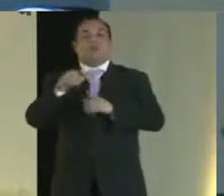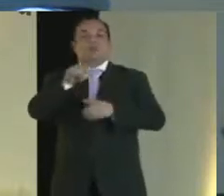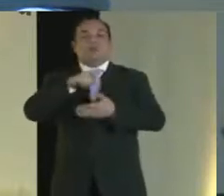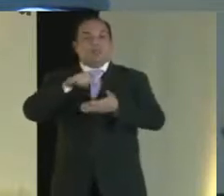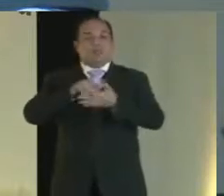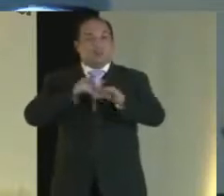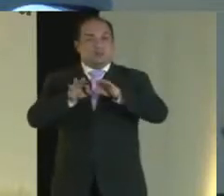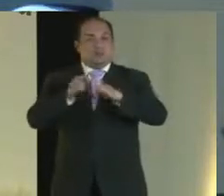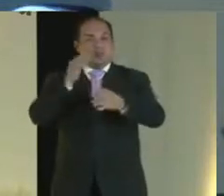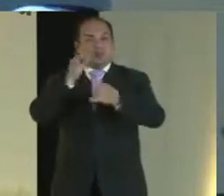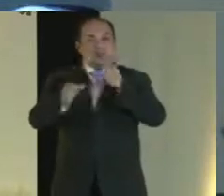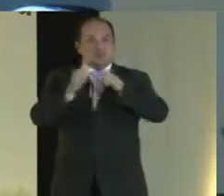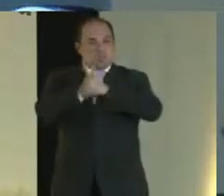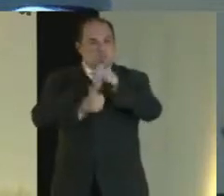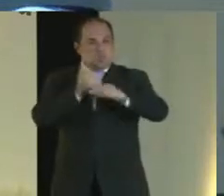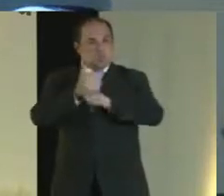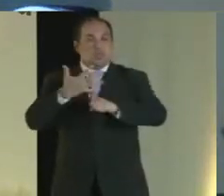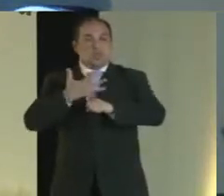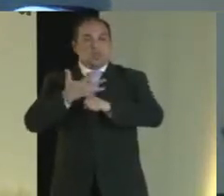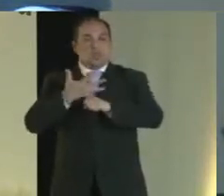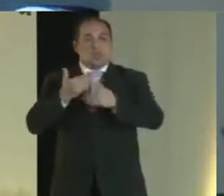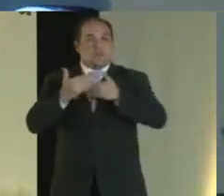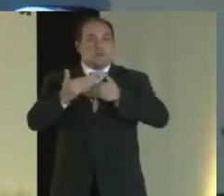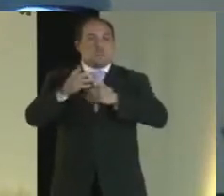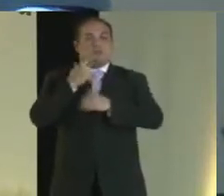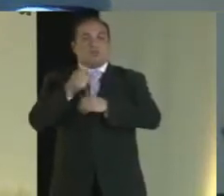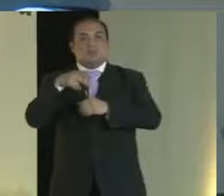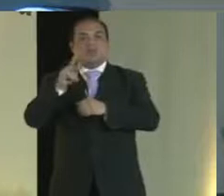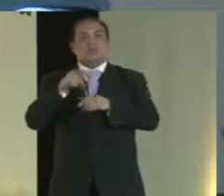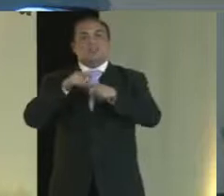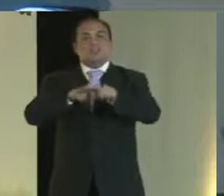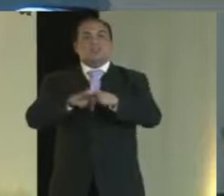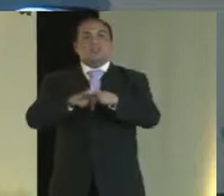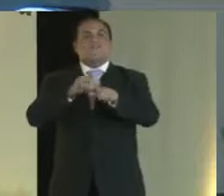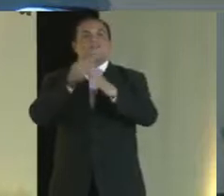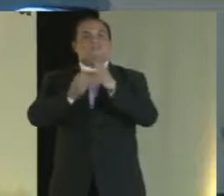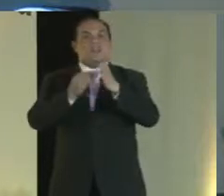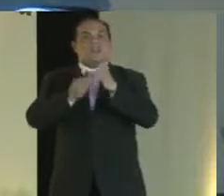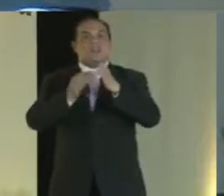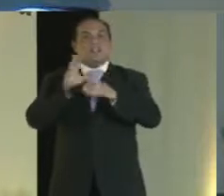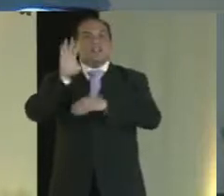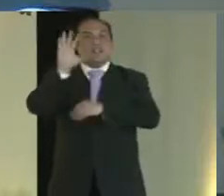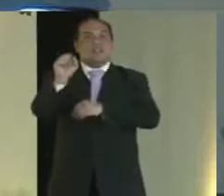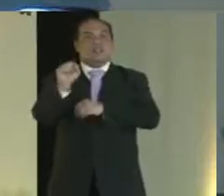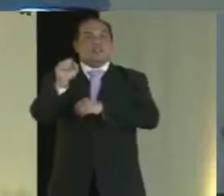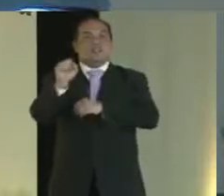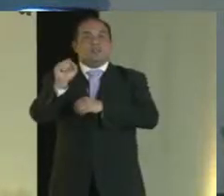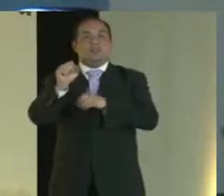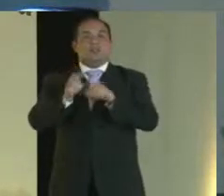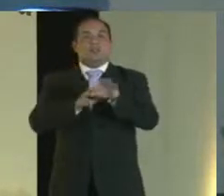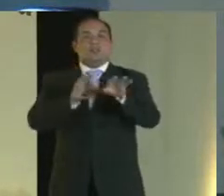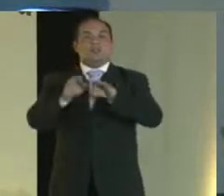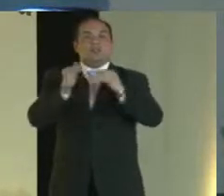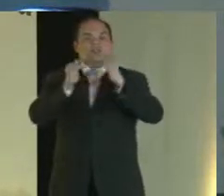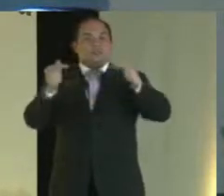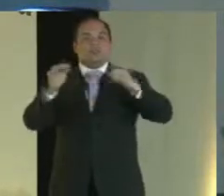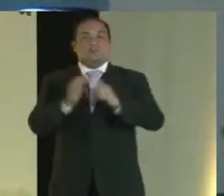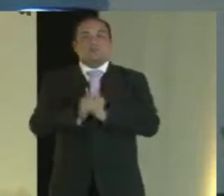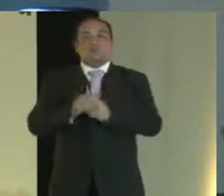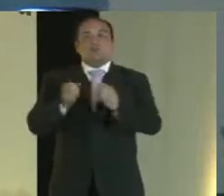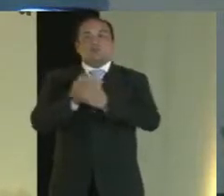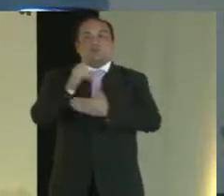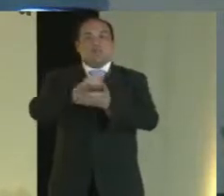mejoras, pero sigue siendo una tarea pendiente para los sindicatos. nuevas leyes, incluyendo la obligación